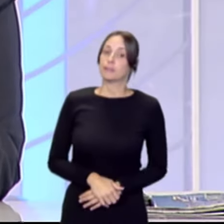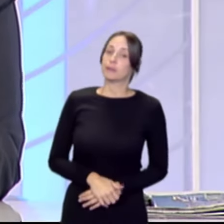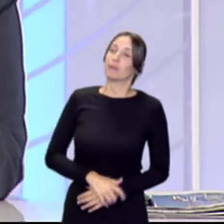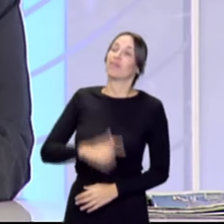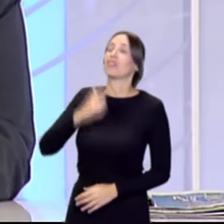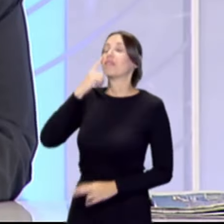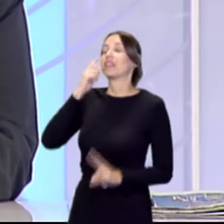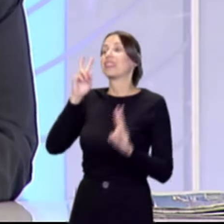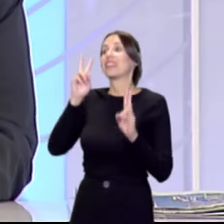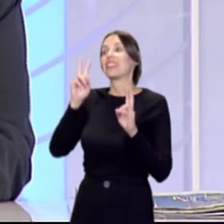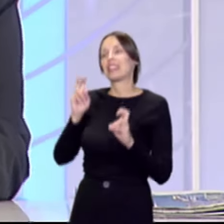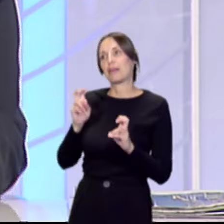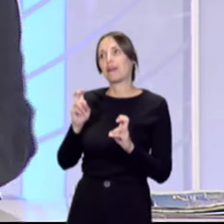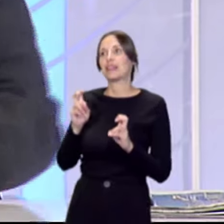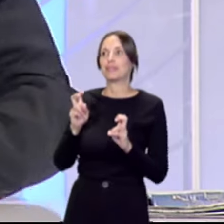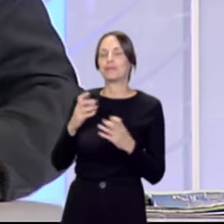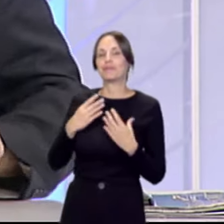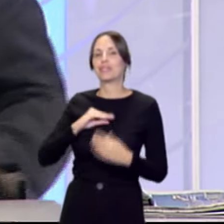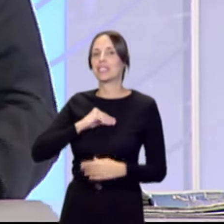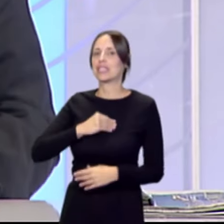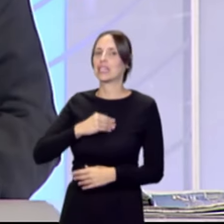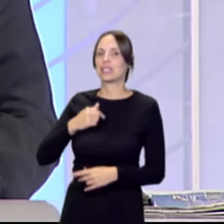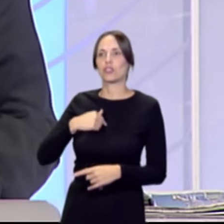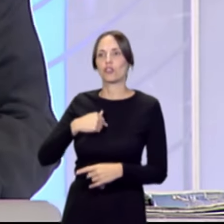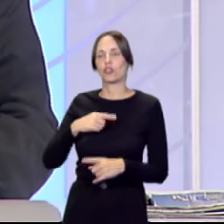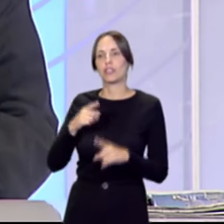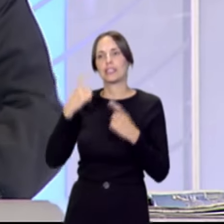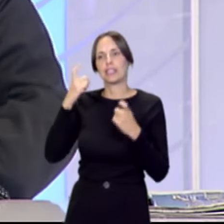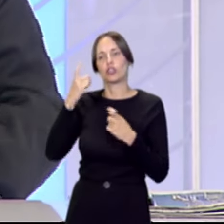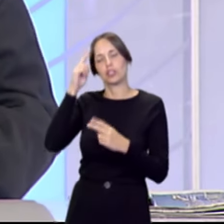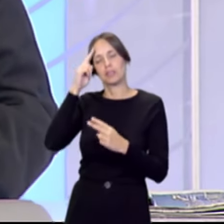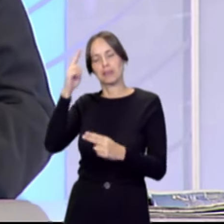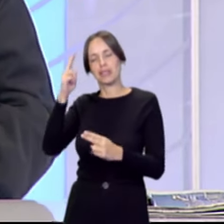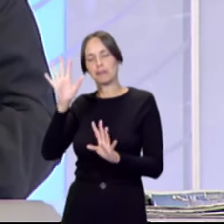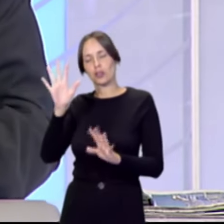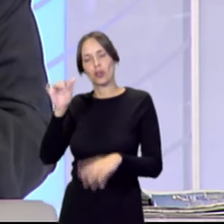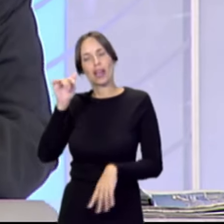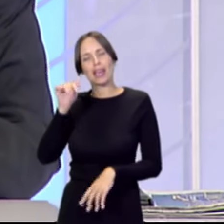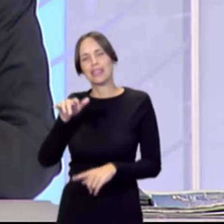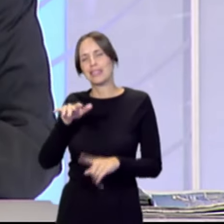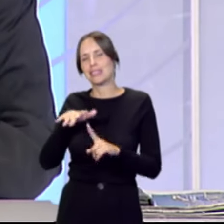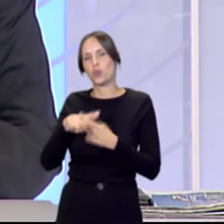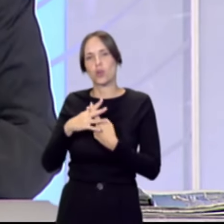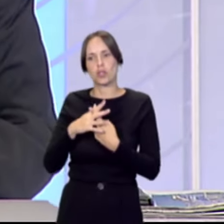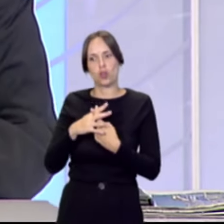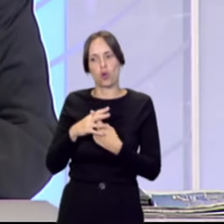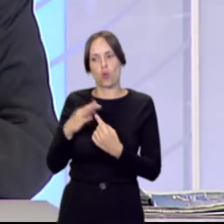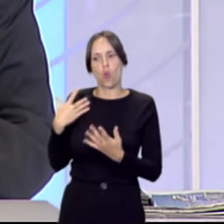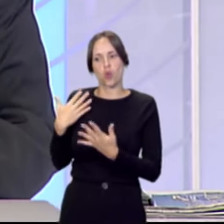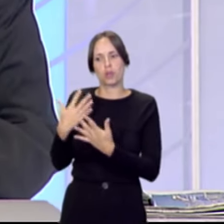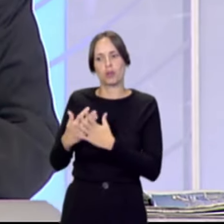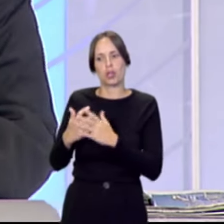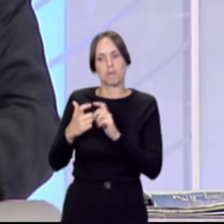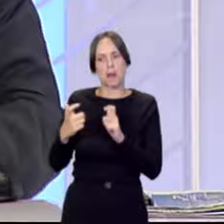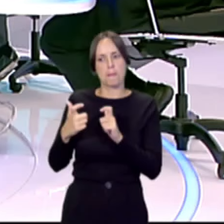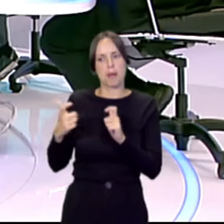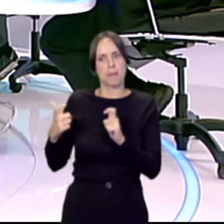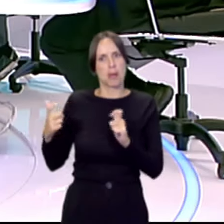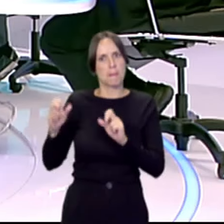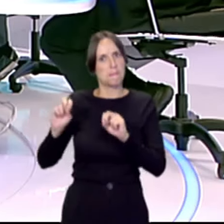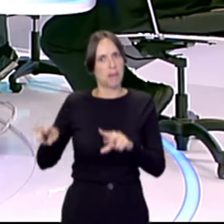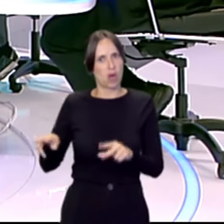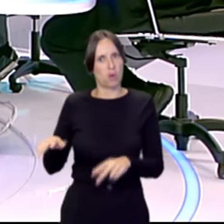pero a veces hay desgracias inferidas. Este es un fenómeno que se viene produciendo y creciendo, ha crecido en los últimos años, desde hace más de 20